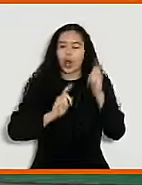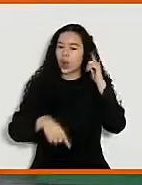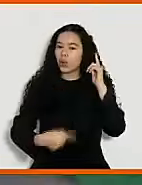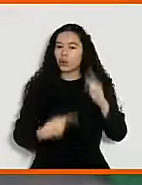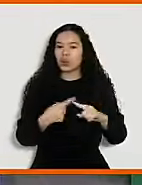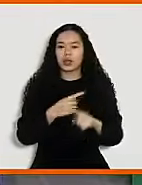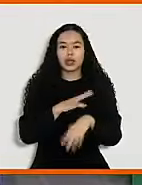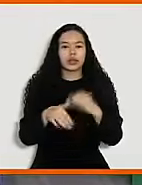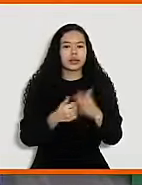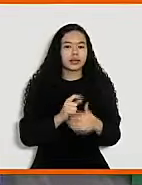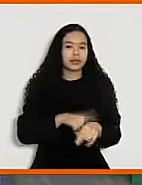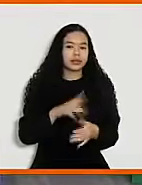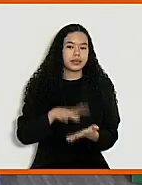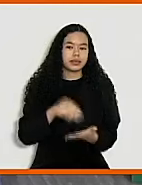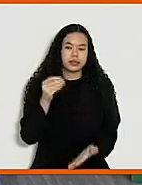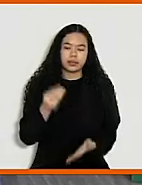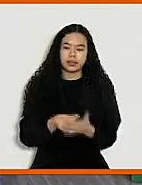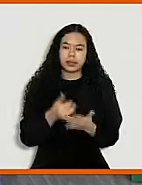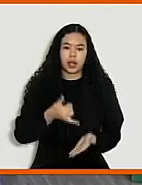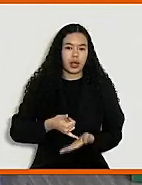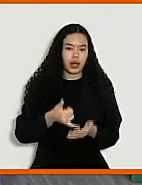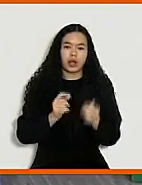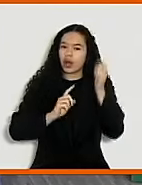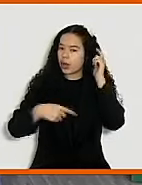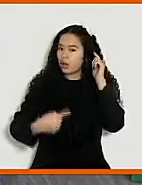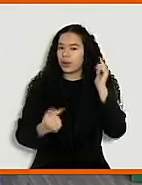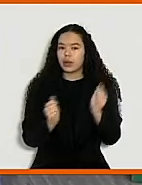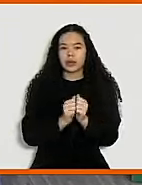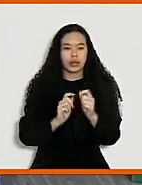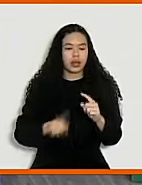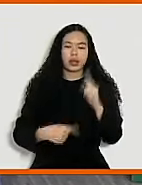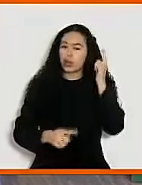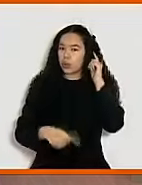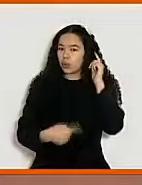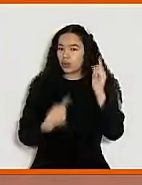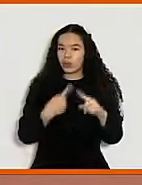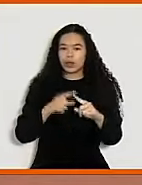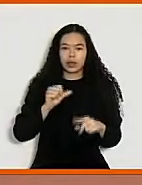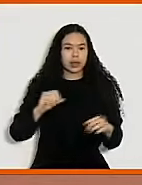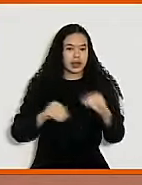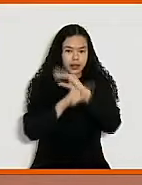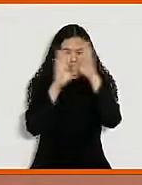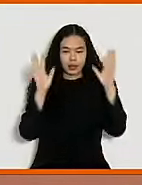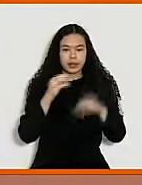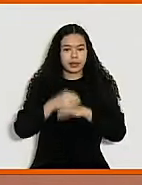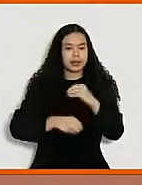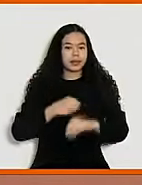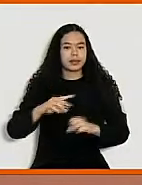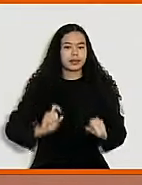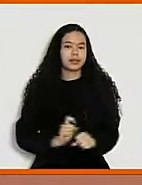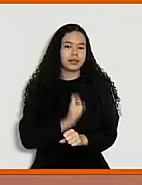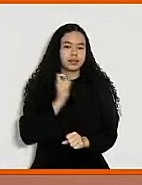porque vamos a multiplicar tu premio de diaria junto a MultiX para esta mañana. Y la esfera ganadora es...